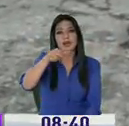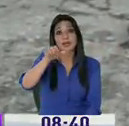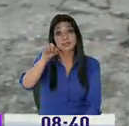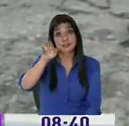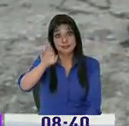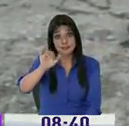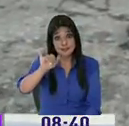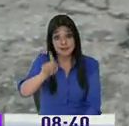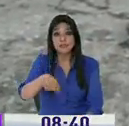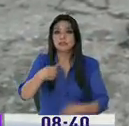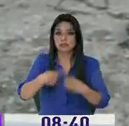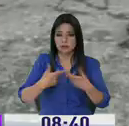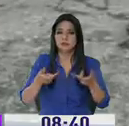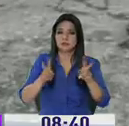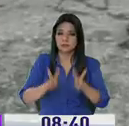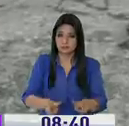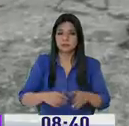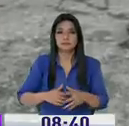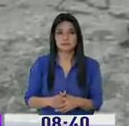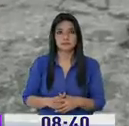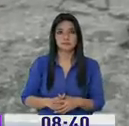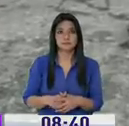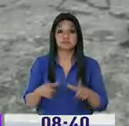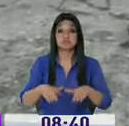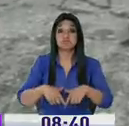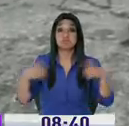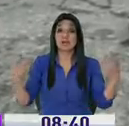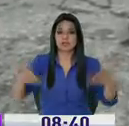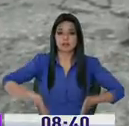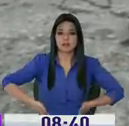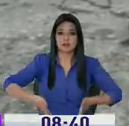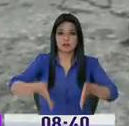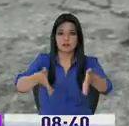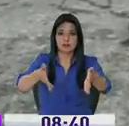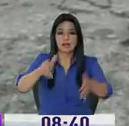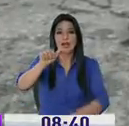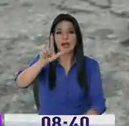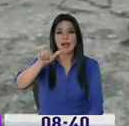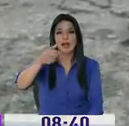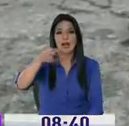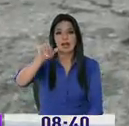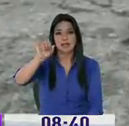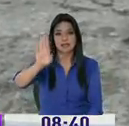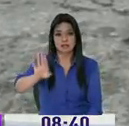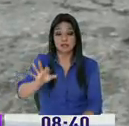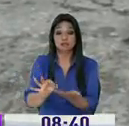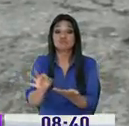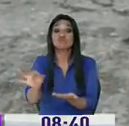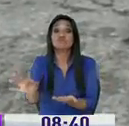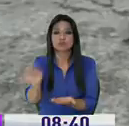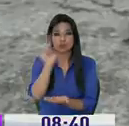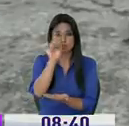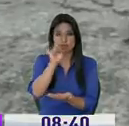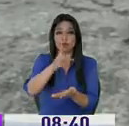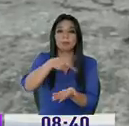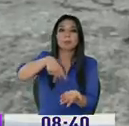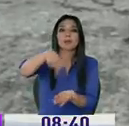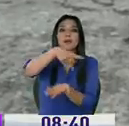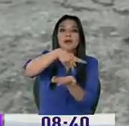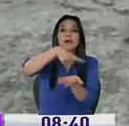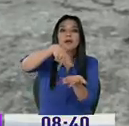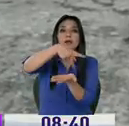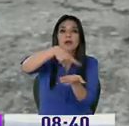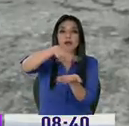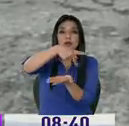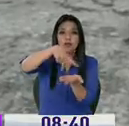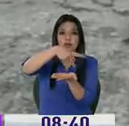Quito, que es del distrito metropolitano. La gran mayoría de calles de Alangací, no de del pueblito, ojo, la parroquia como